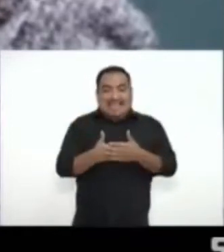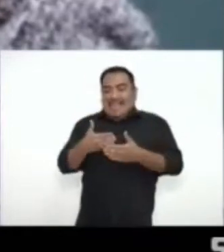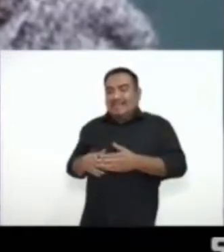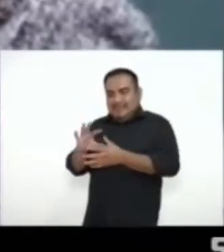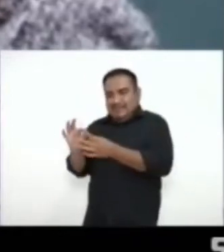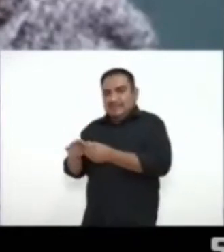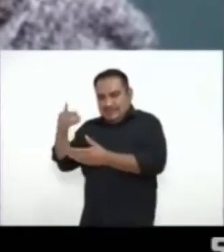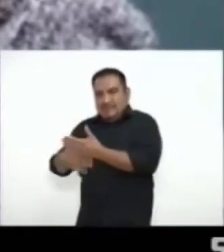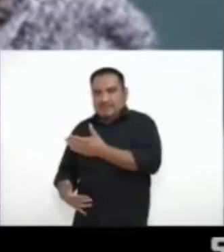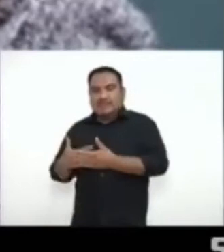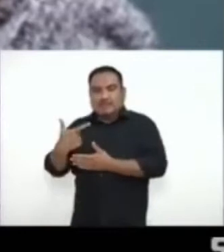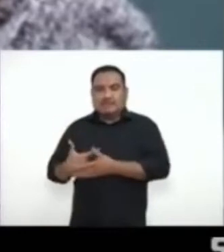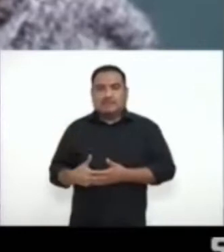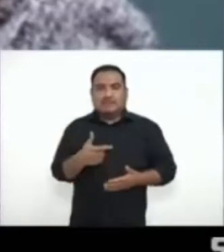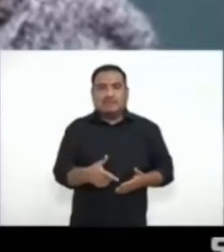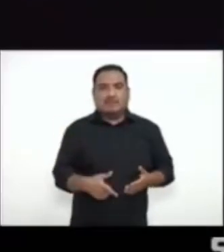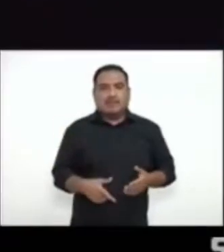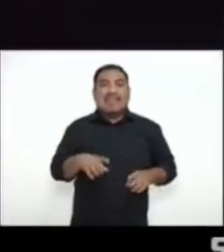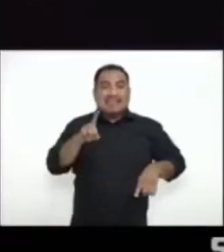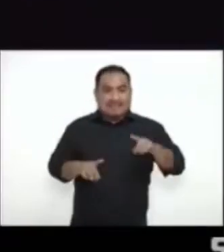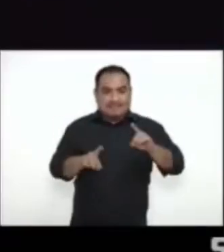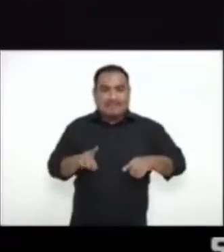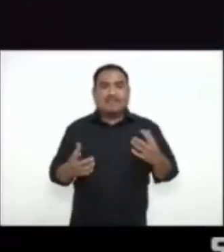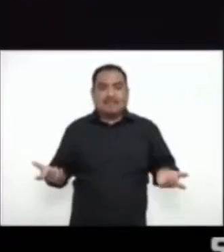mencionar, ¿no? Va a depender